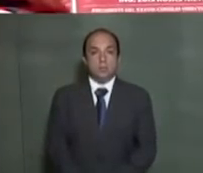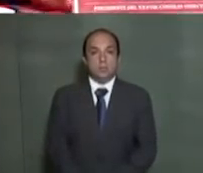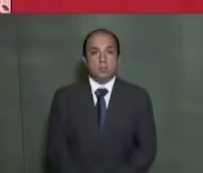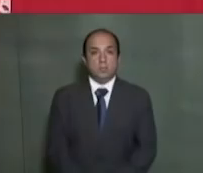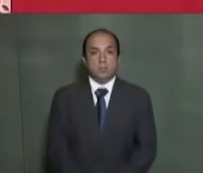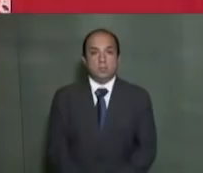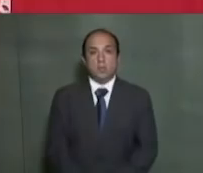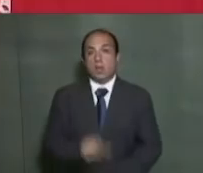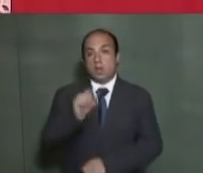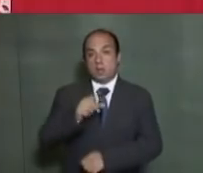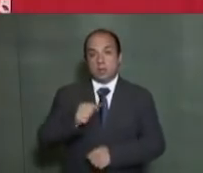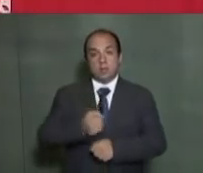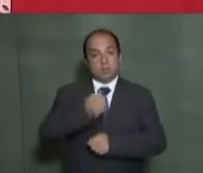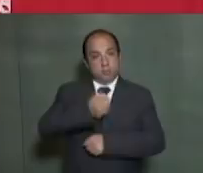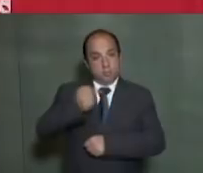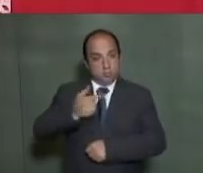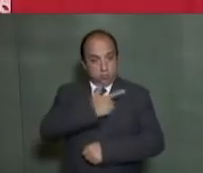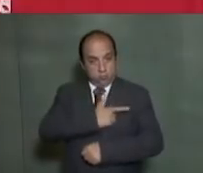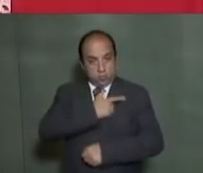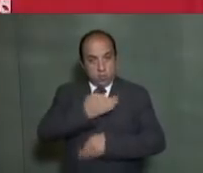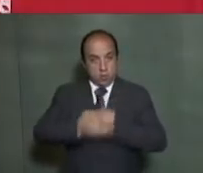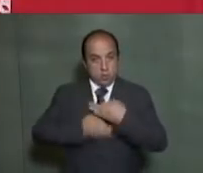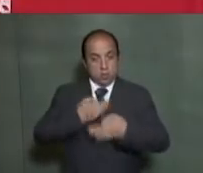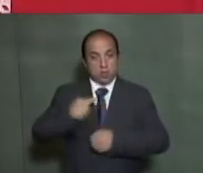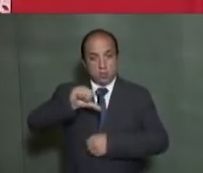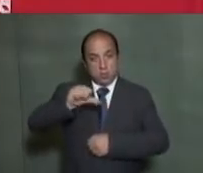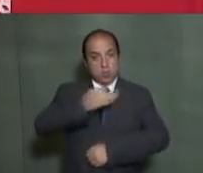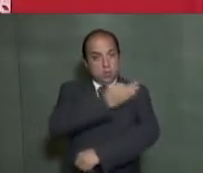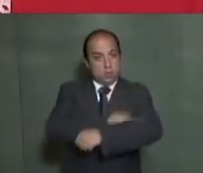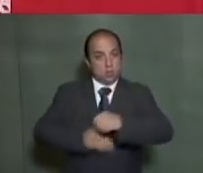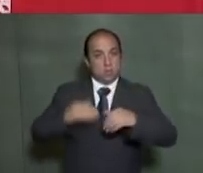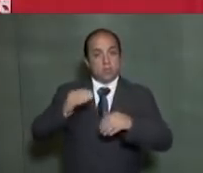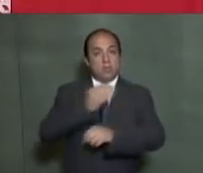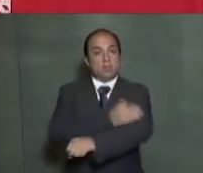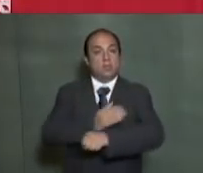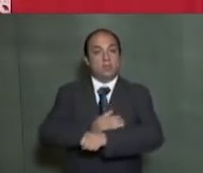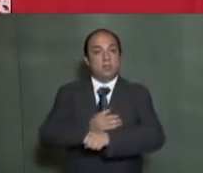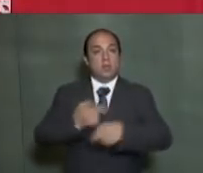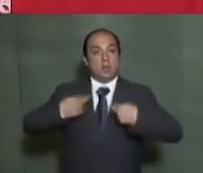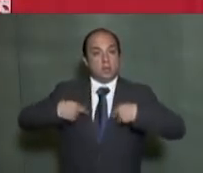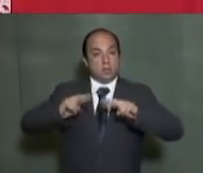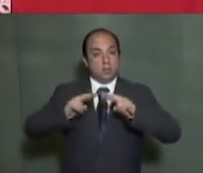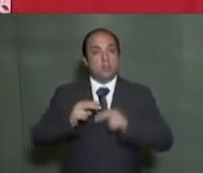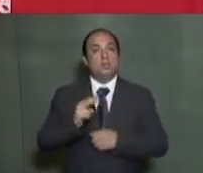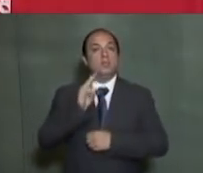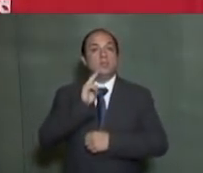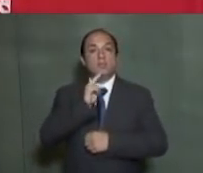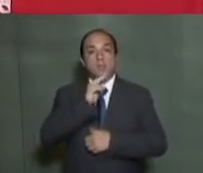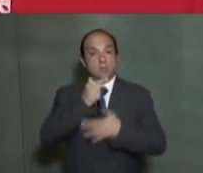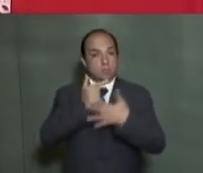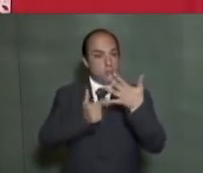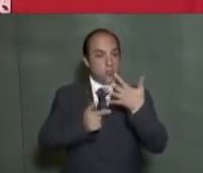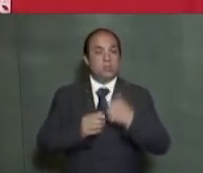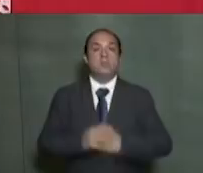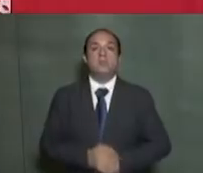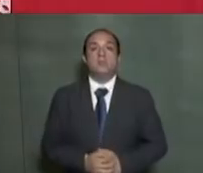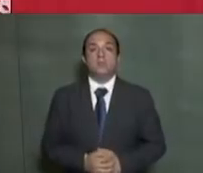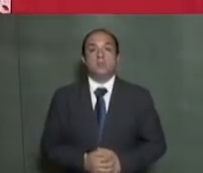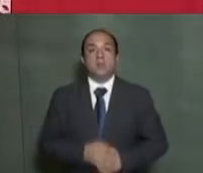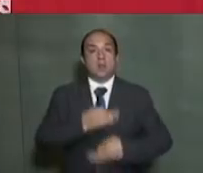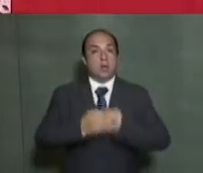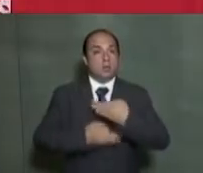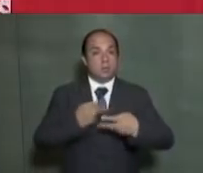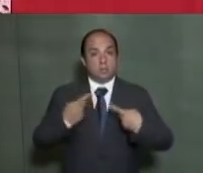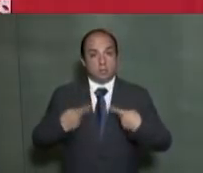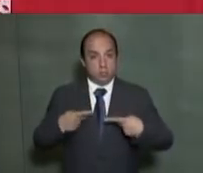Del mismo modo, saludamos con mucho gusto a todos los que esta tarde nos acompañan, a los representantes de medios de comunicación y a